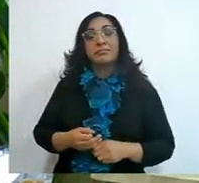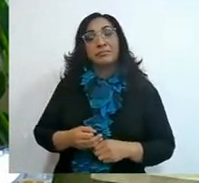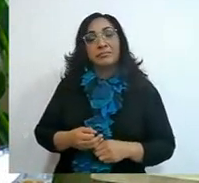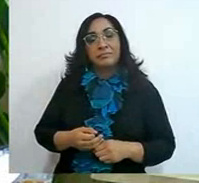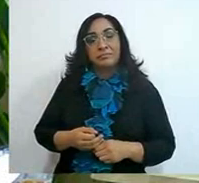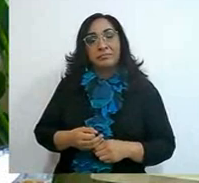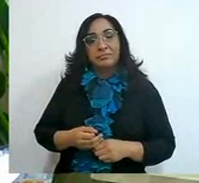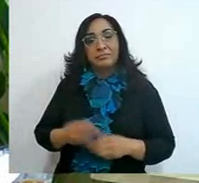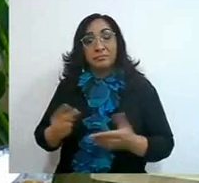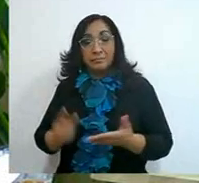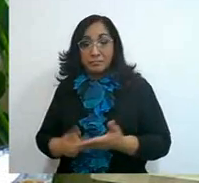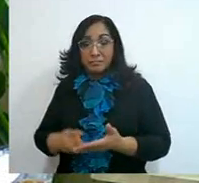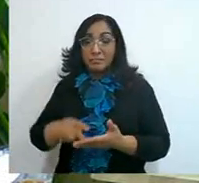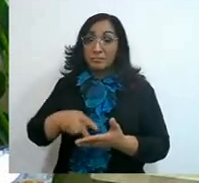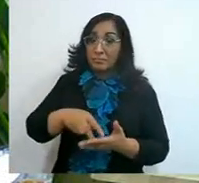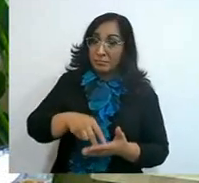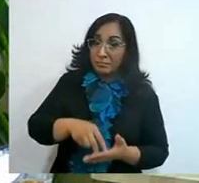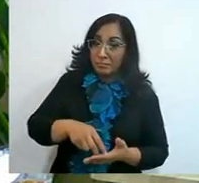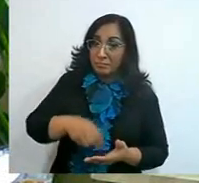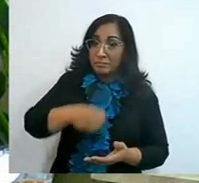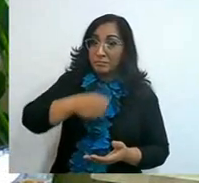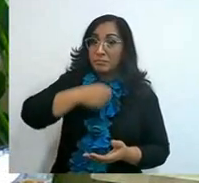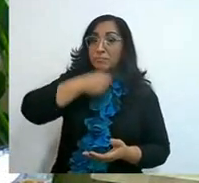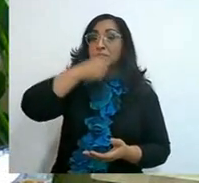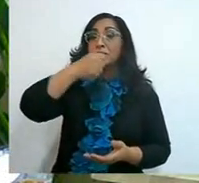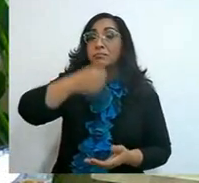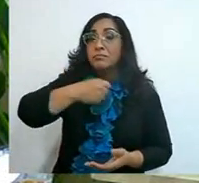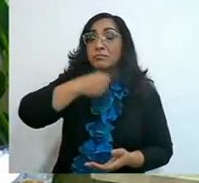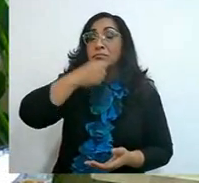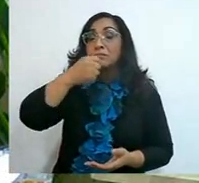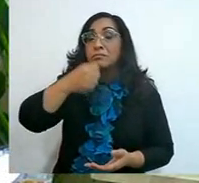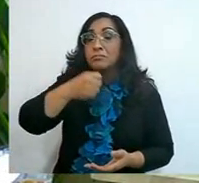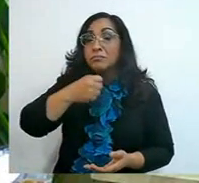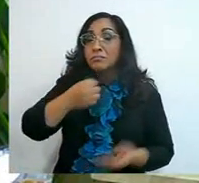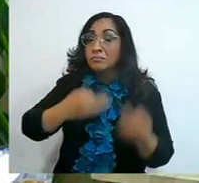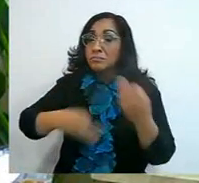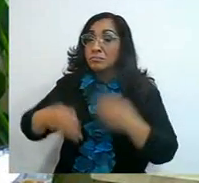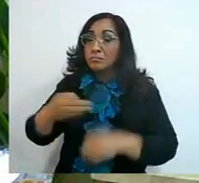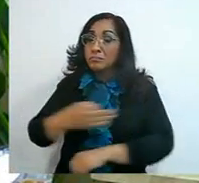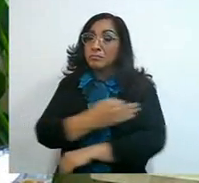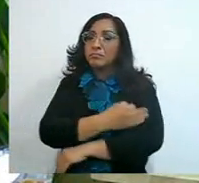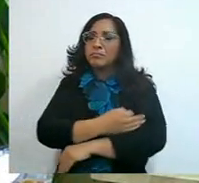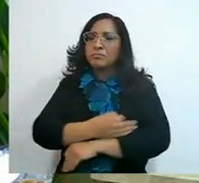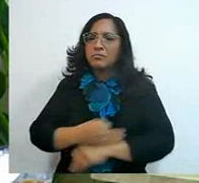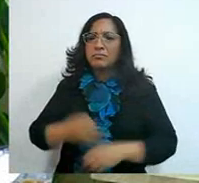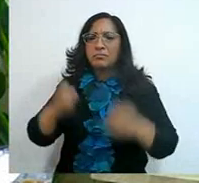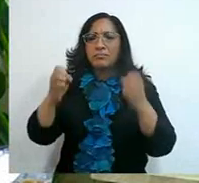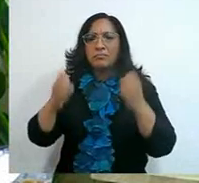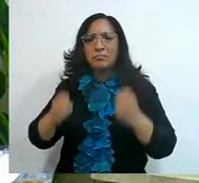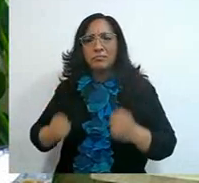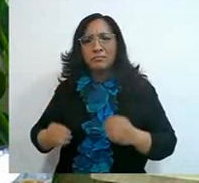las que levantaron una calumnia, quedó su familia manchada